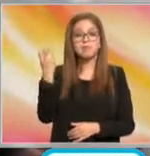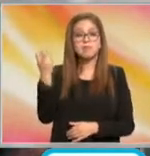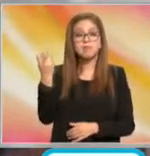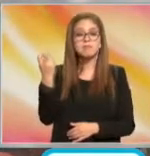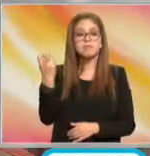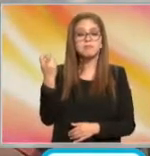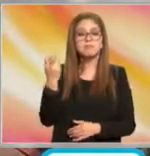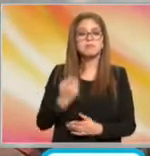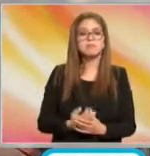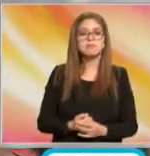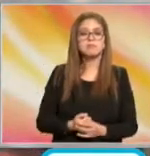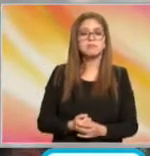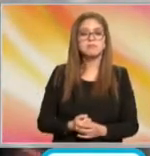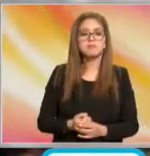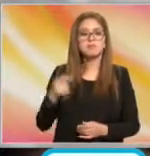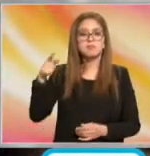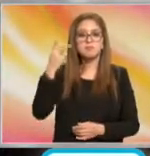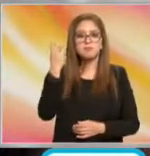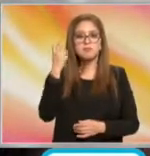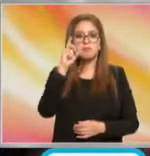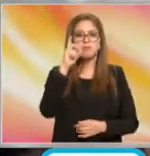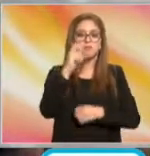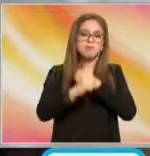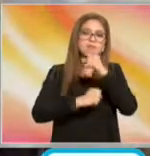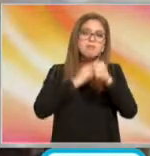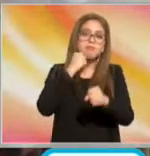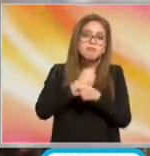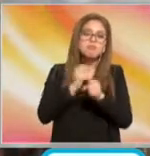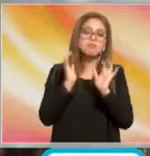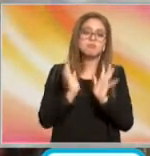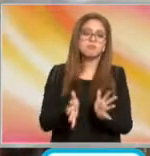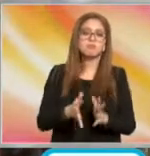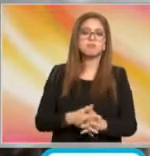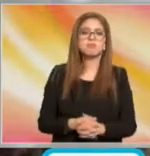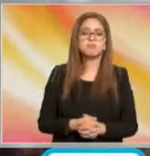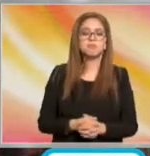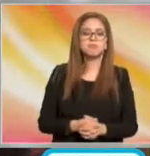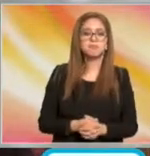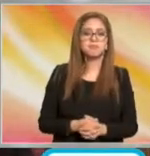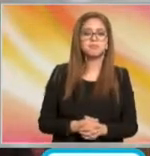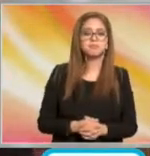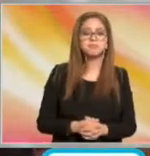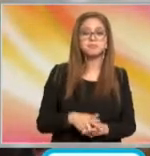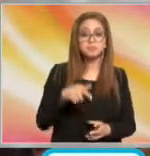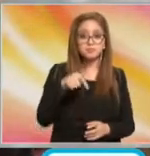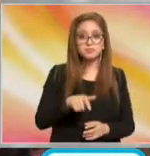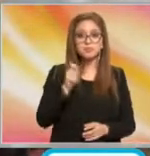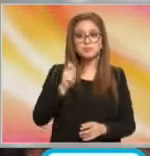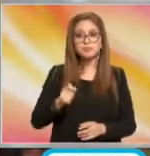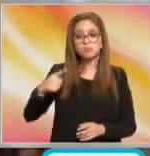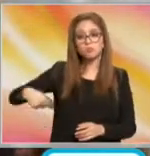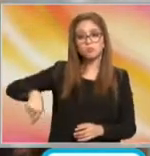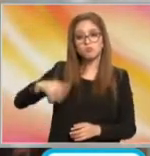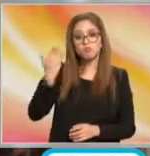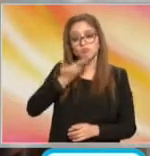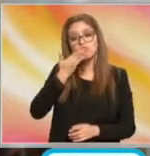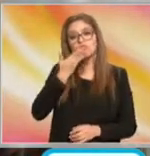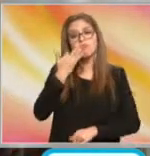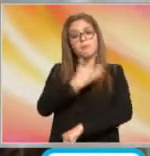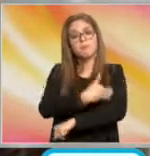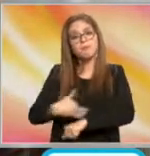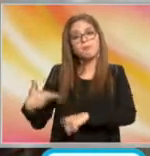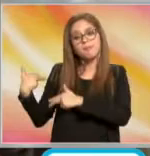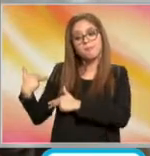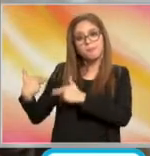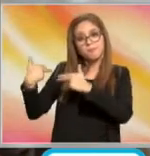tiene 30 años ya cumplidos. Fue la primera que pusimos aquí. Que es una familia de libreros. En particular es una